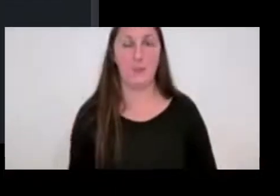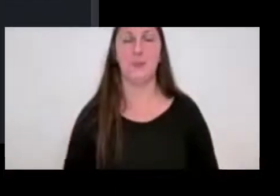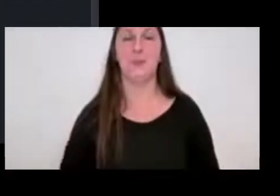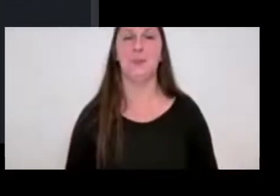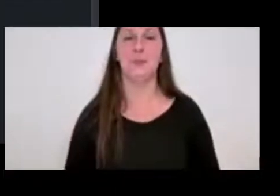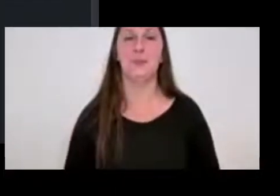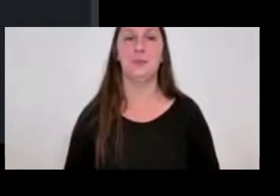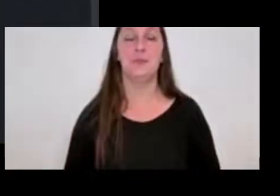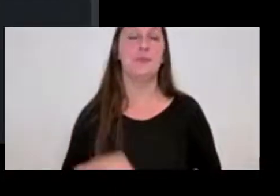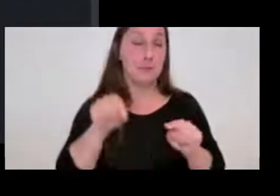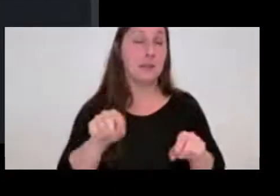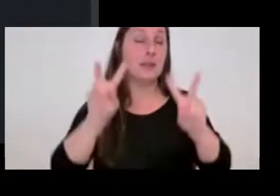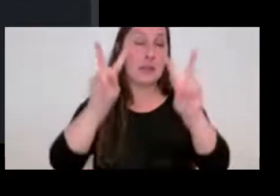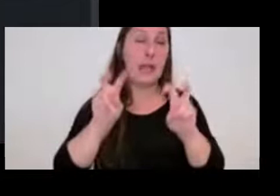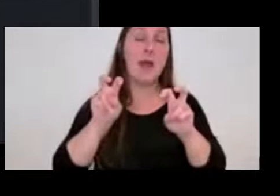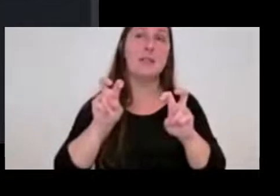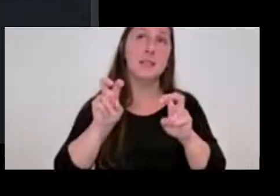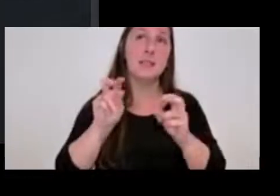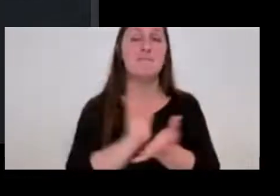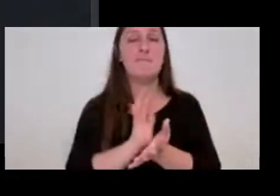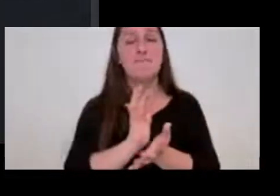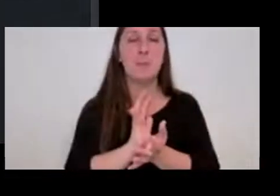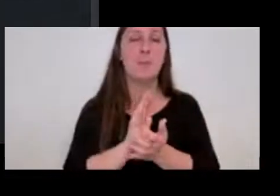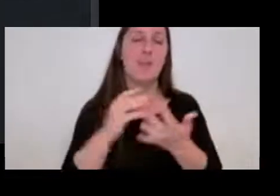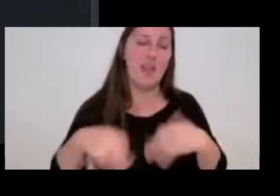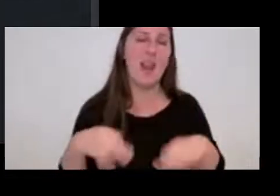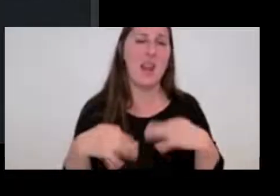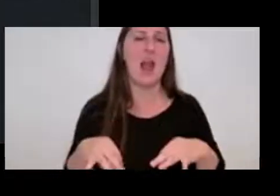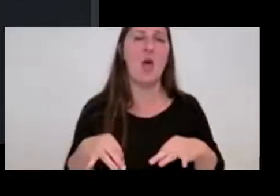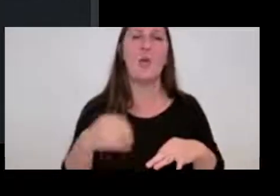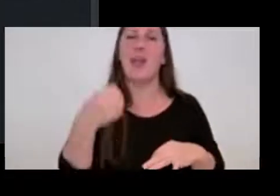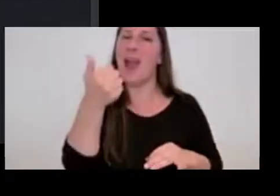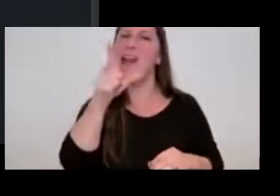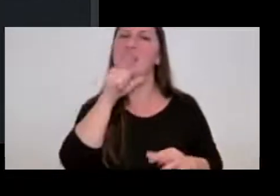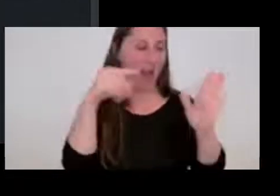Y son temas más delicados porque no están en un acta